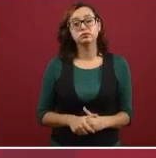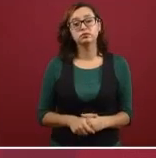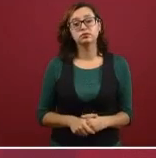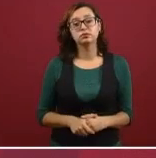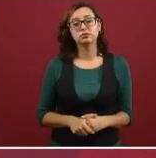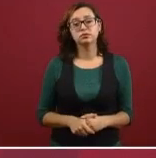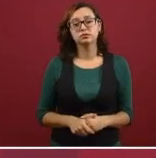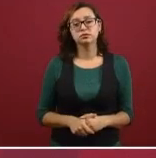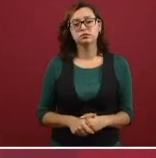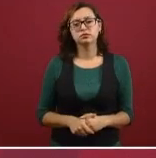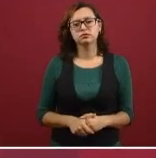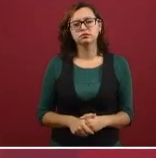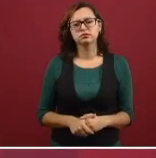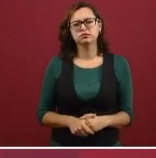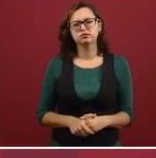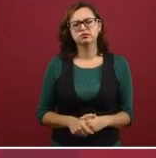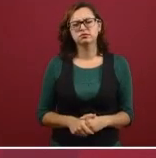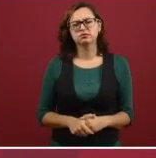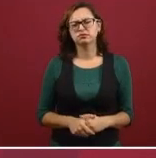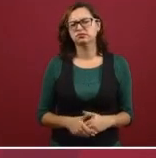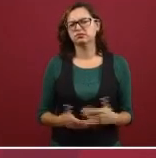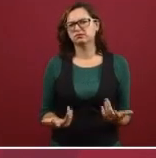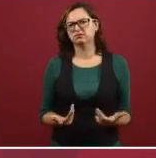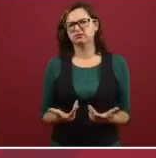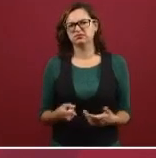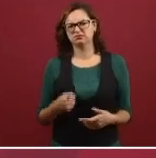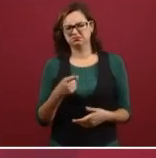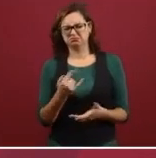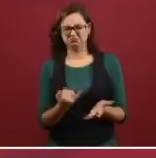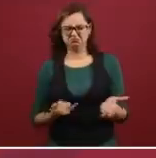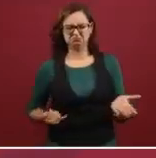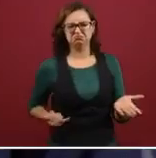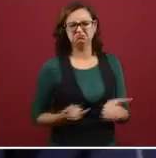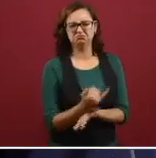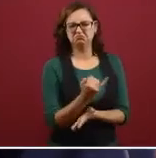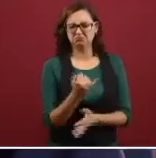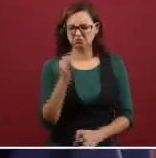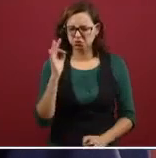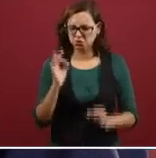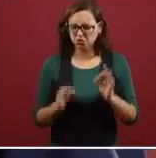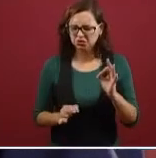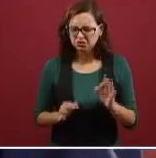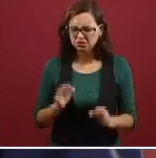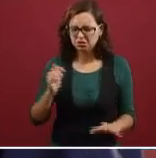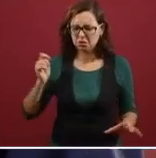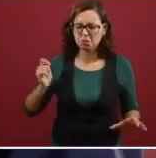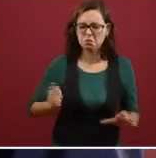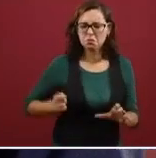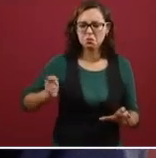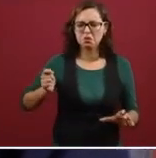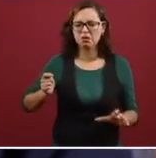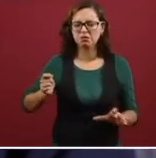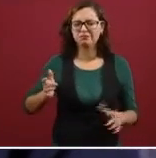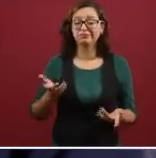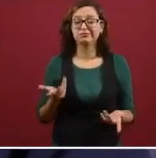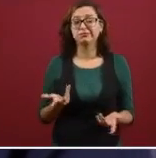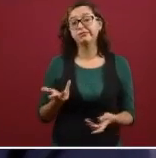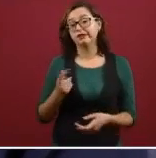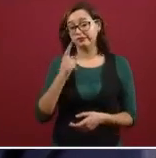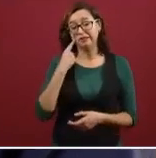no hacer juicios, que en la Biblia se les llama